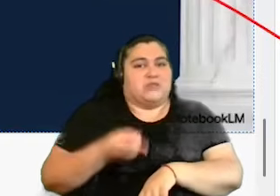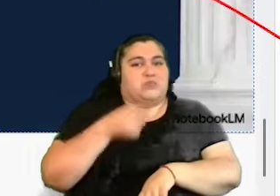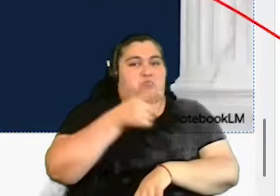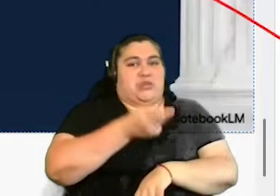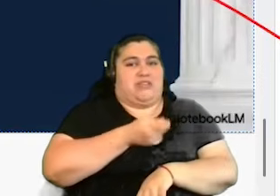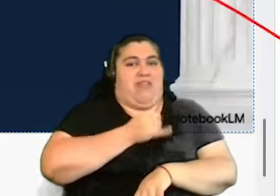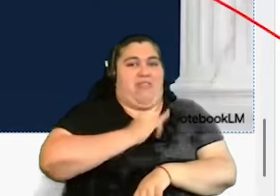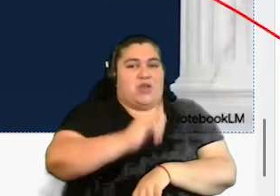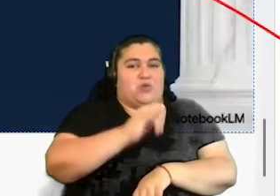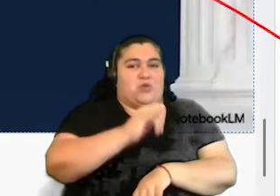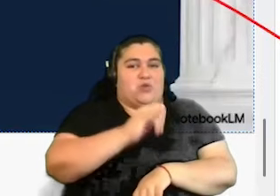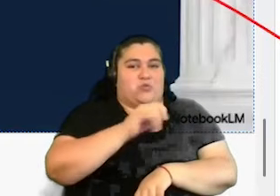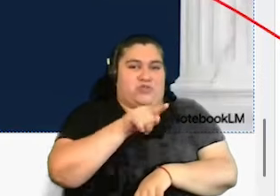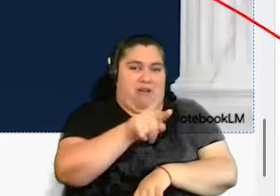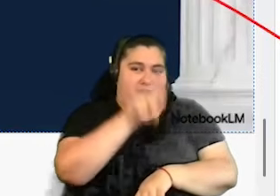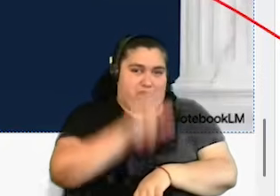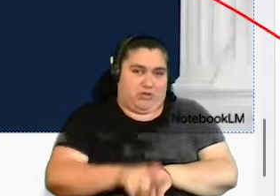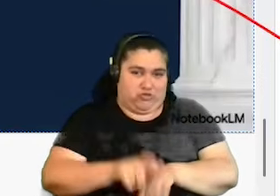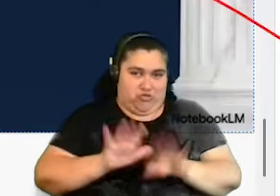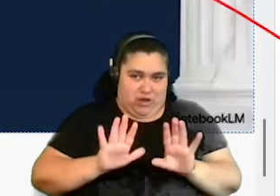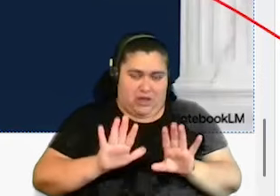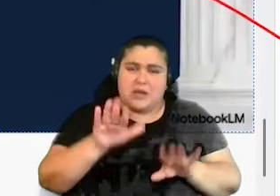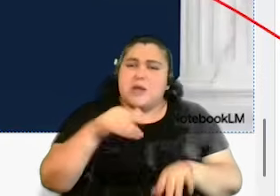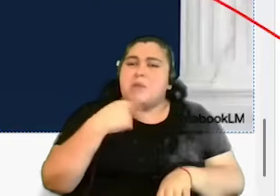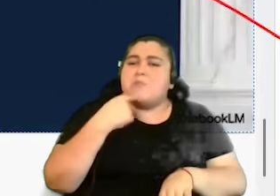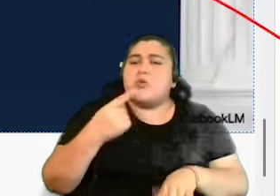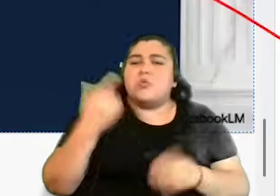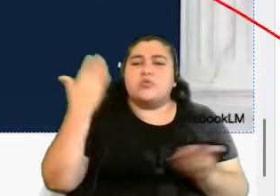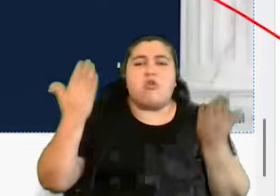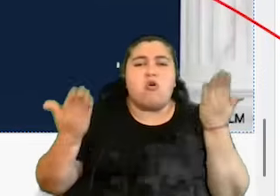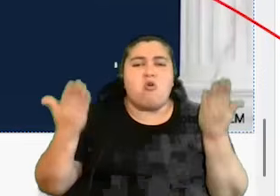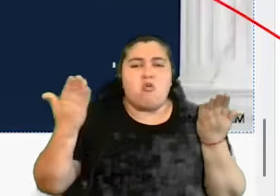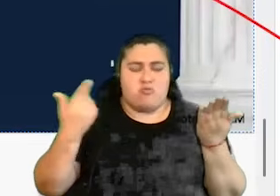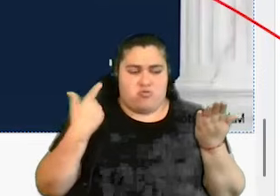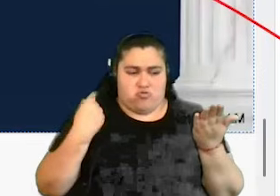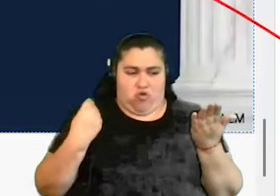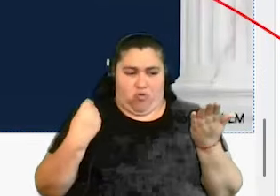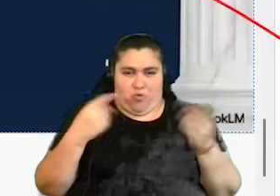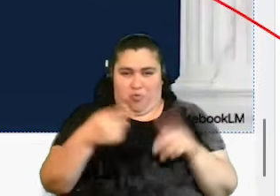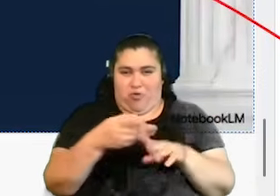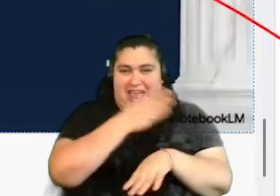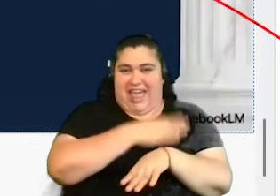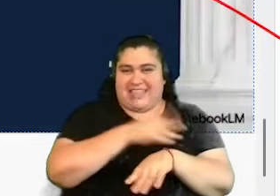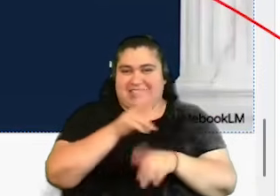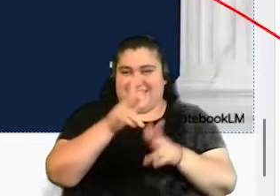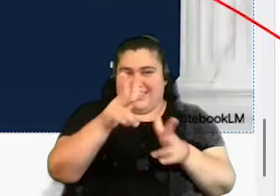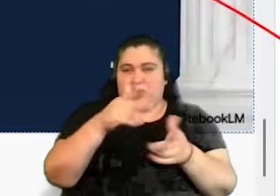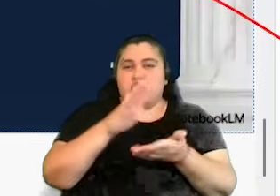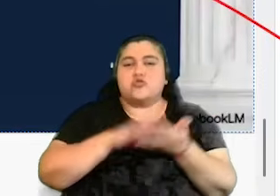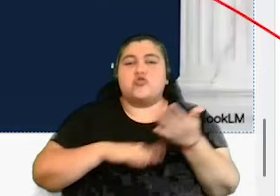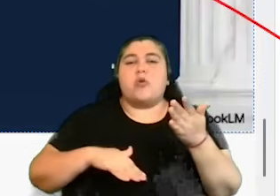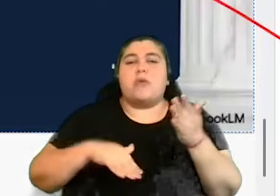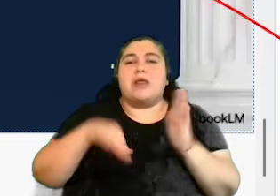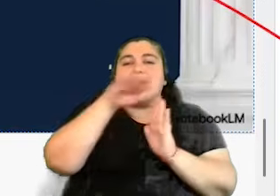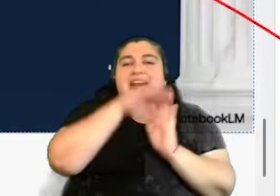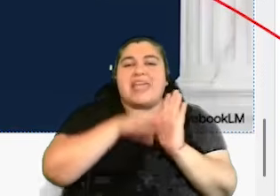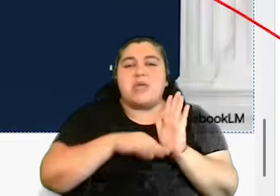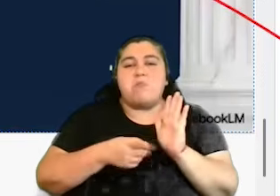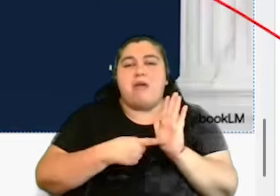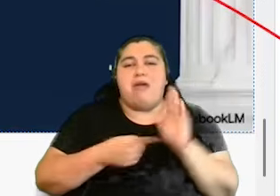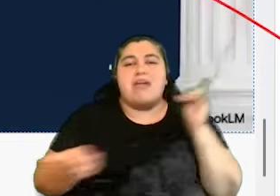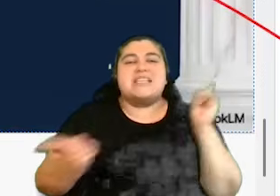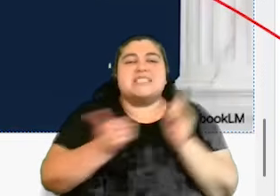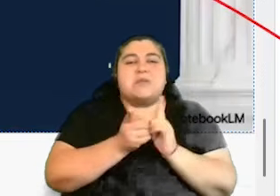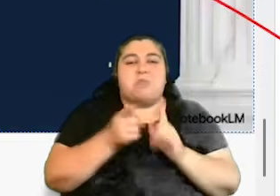hacer. vamos a suponer, pero la pregunta viene porque hizo el régimen simplificado de ganancias. Entonces, Sí, el